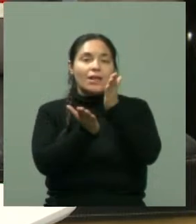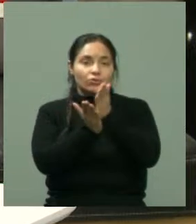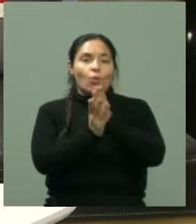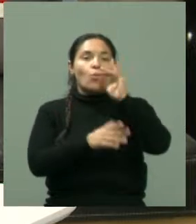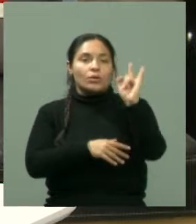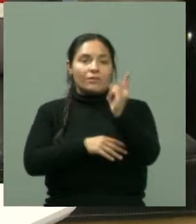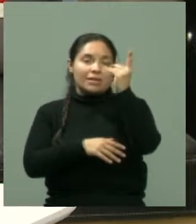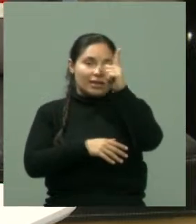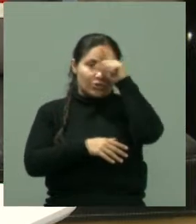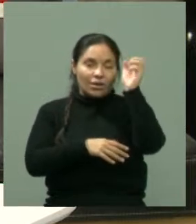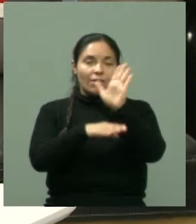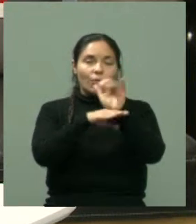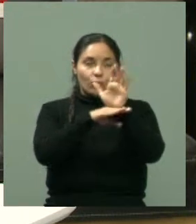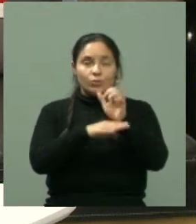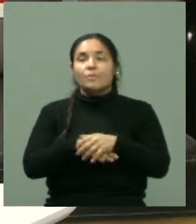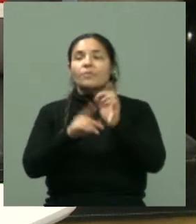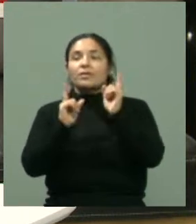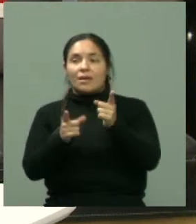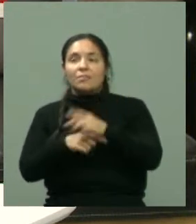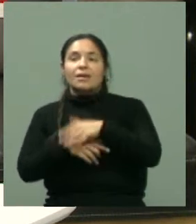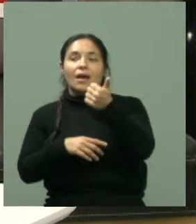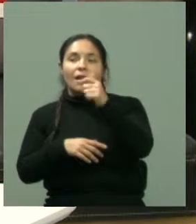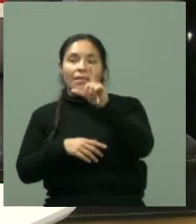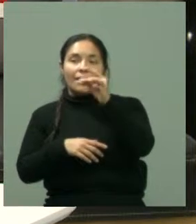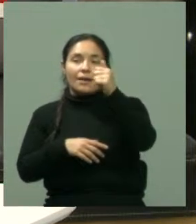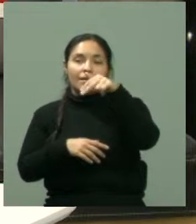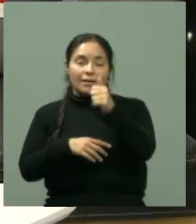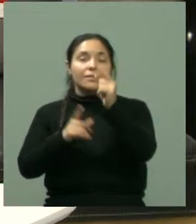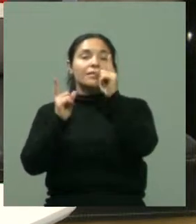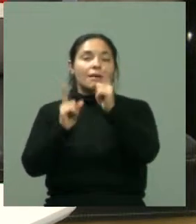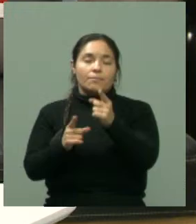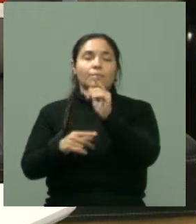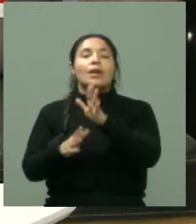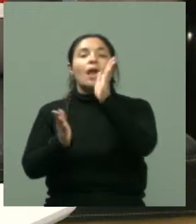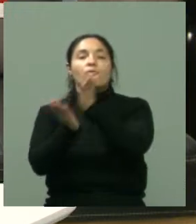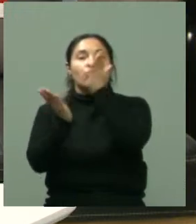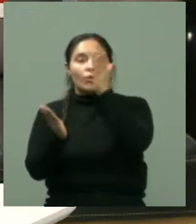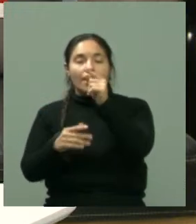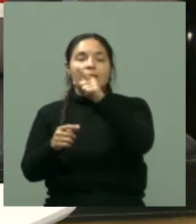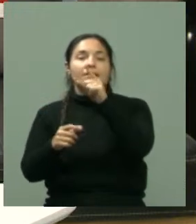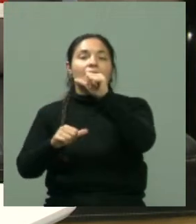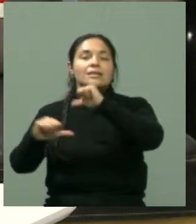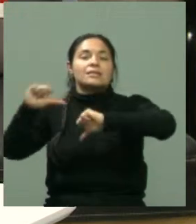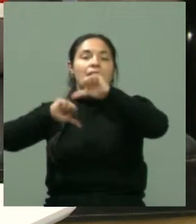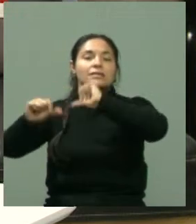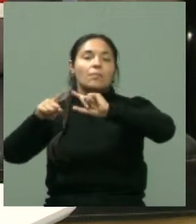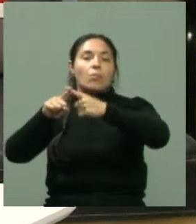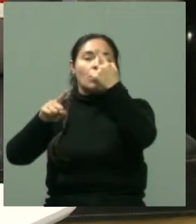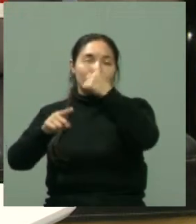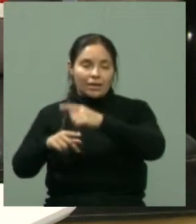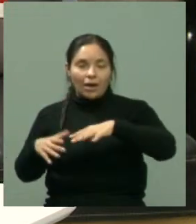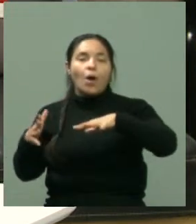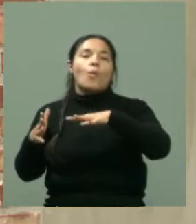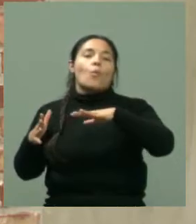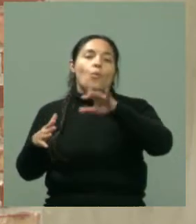casa, y también a Albana Zapata Vizaguirre, que es estudiante de Ciencias Políticas de la Facultad de Ciencias Políticas de la Universidad Nacional de